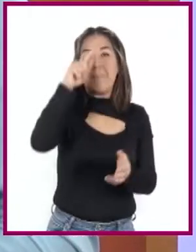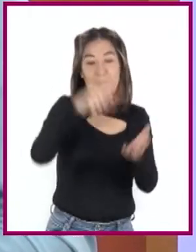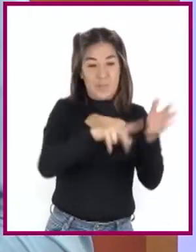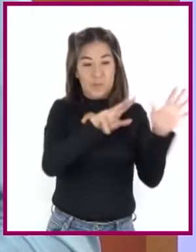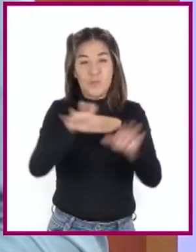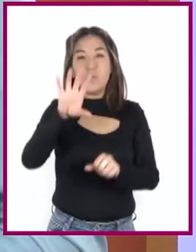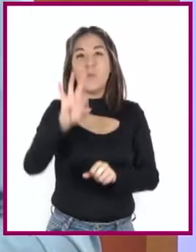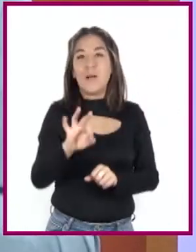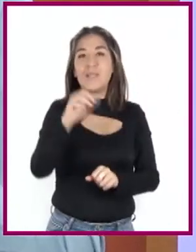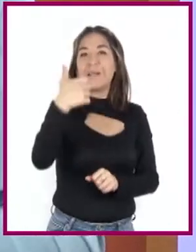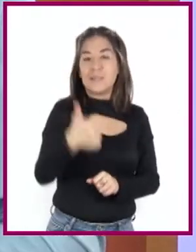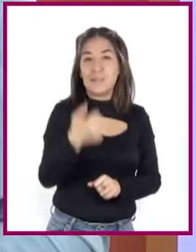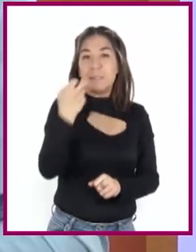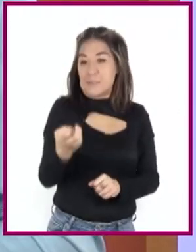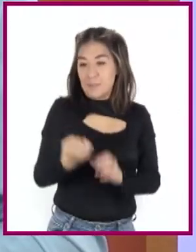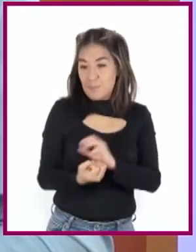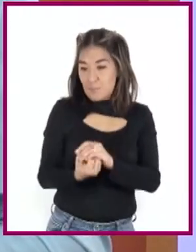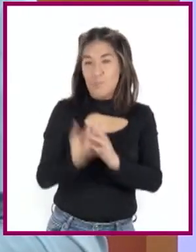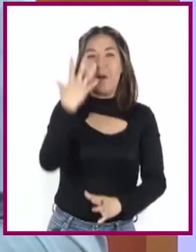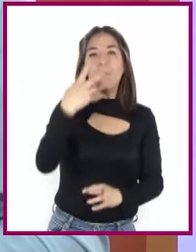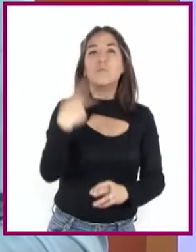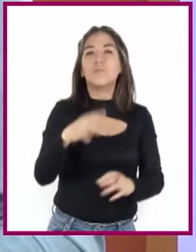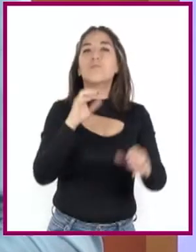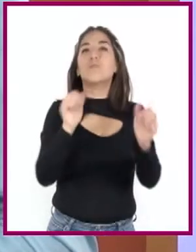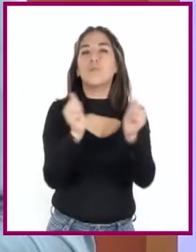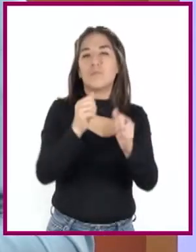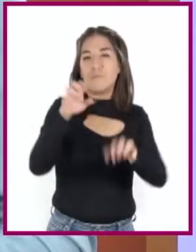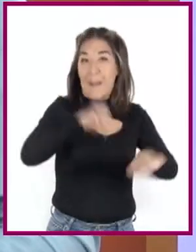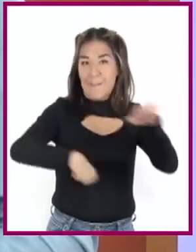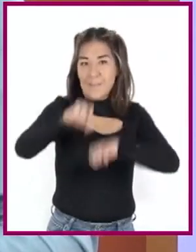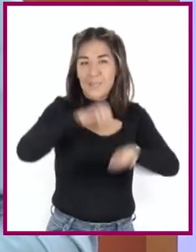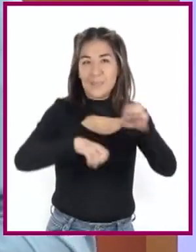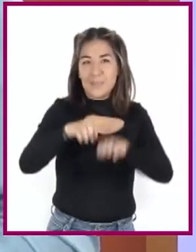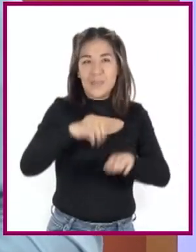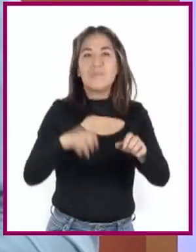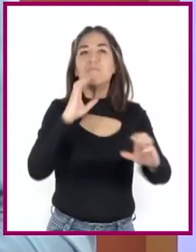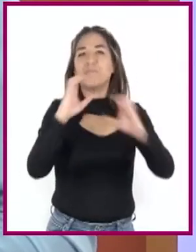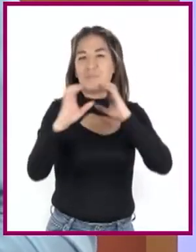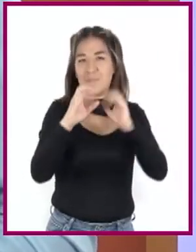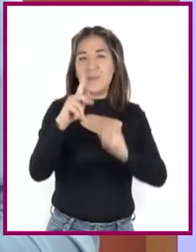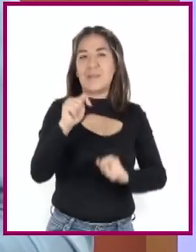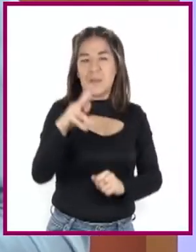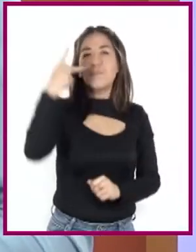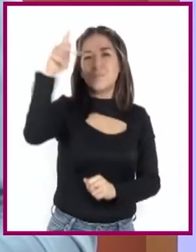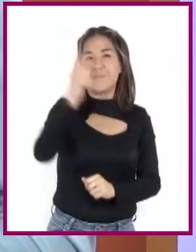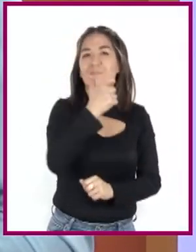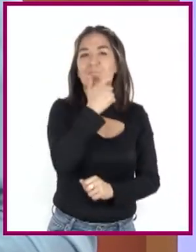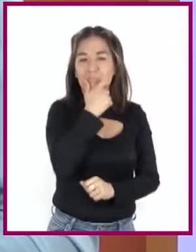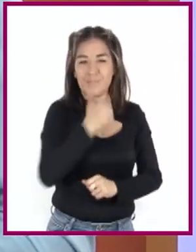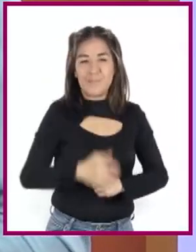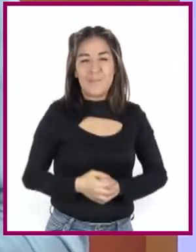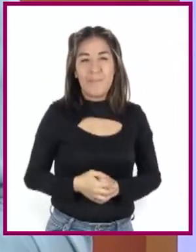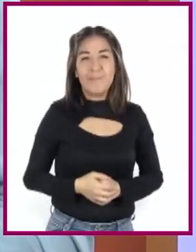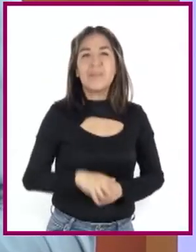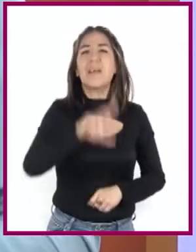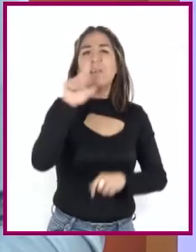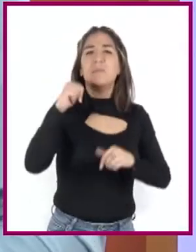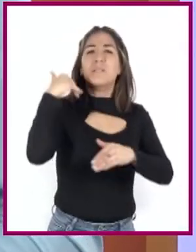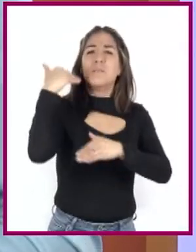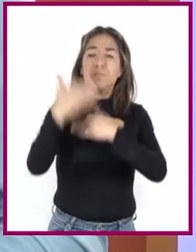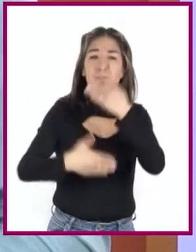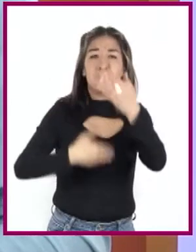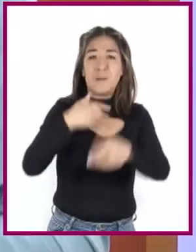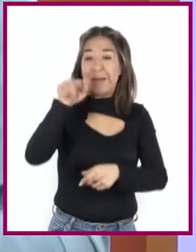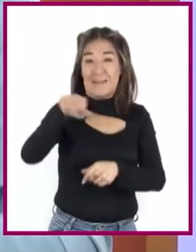1846, precursora de la primera empresa de telecomunicaciones en Inglaterra. El invento se extendió a lo largo